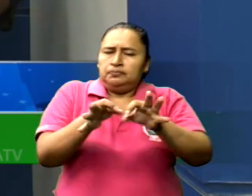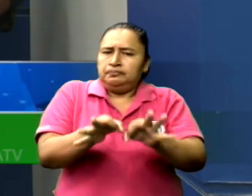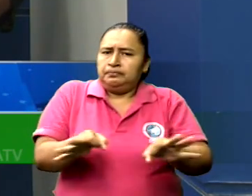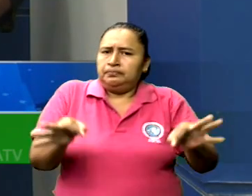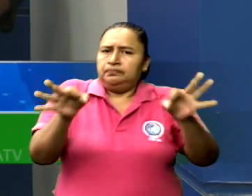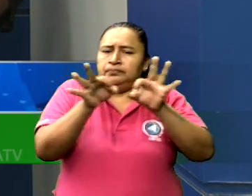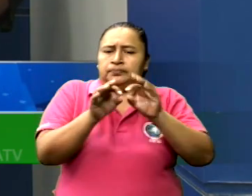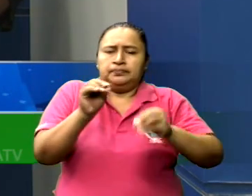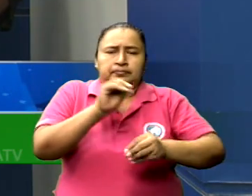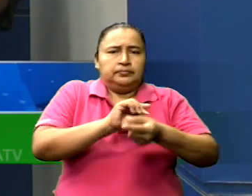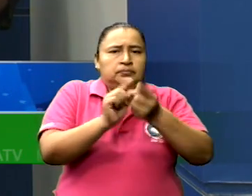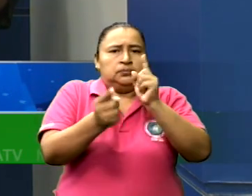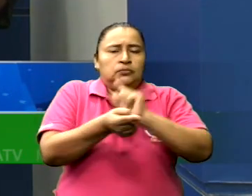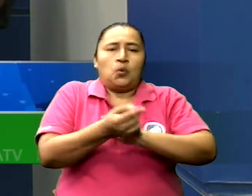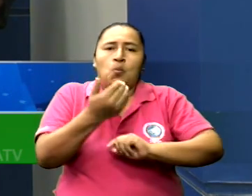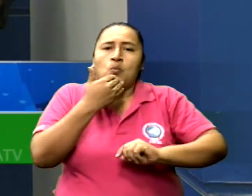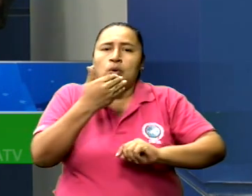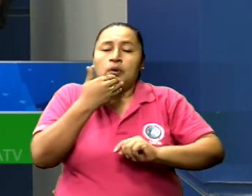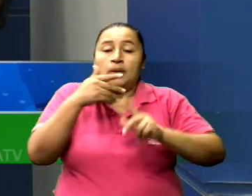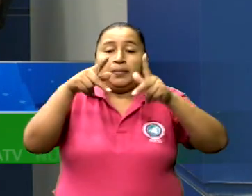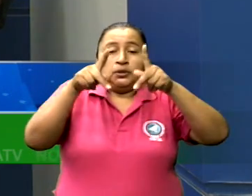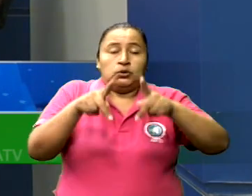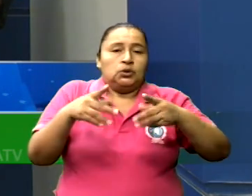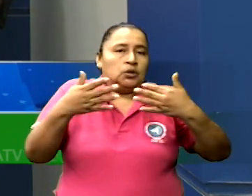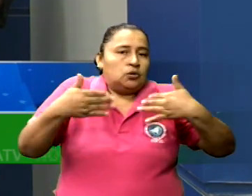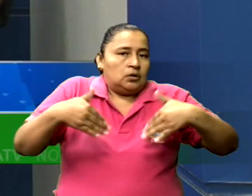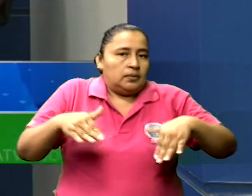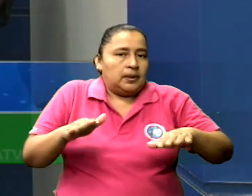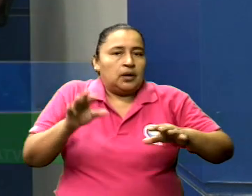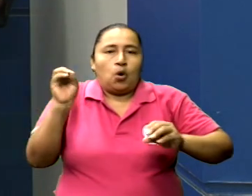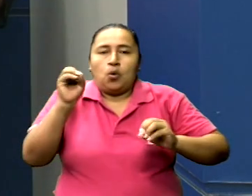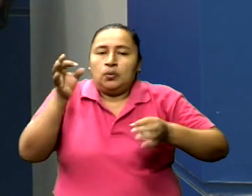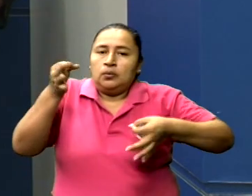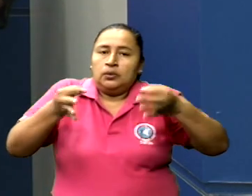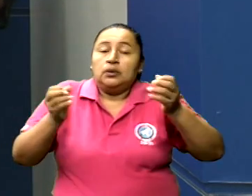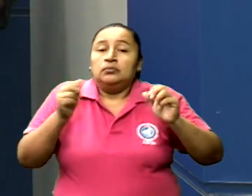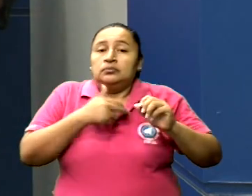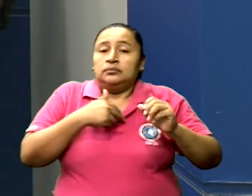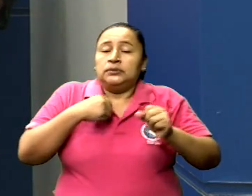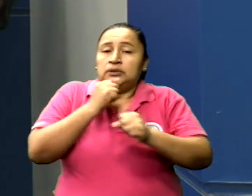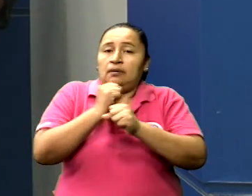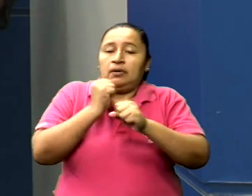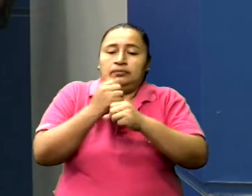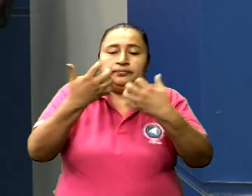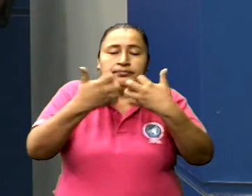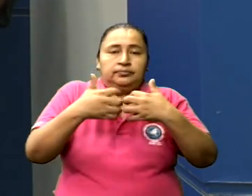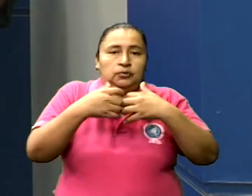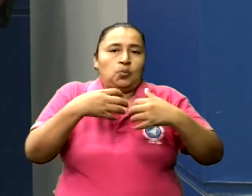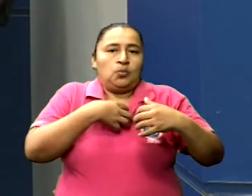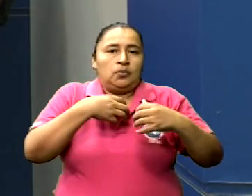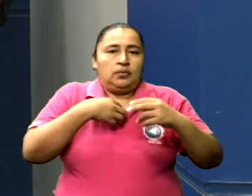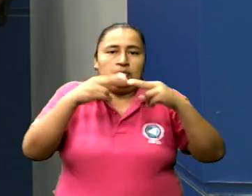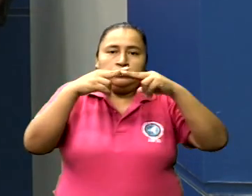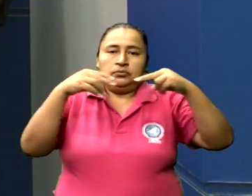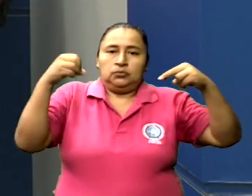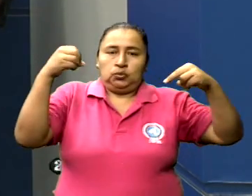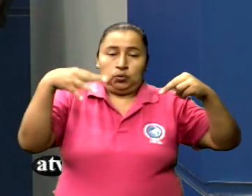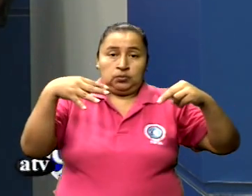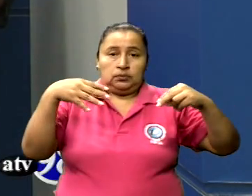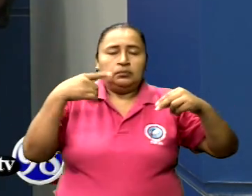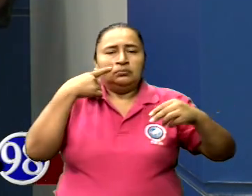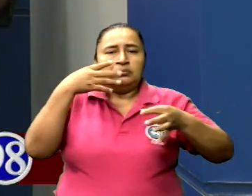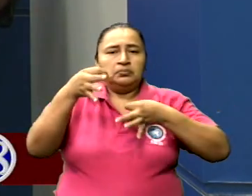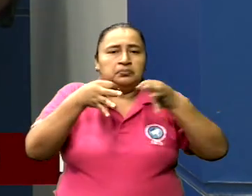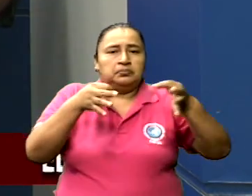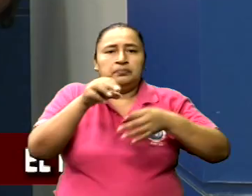importante reforma que beneficiará a personas naturales y jurídicas que producen energía para su autoconsumo. Los detalles con